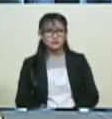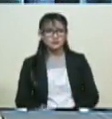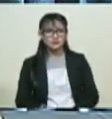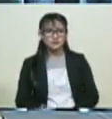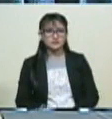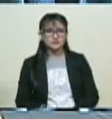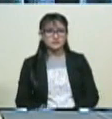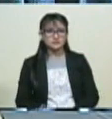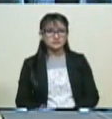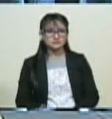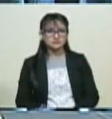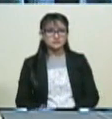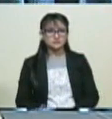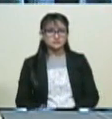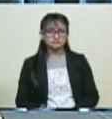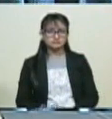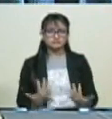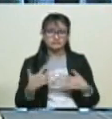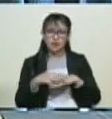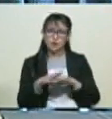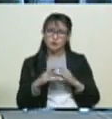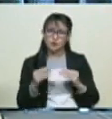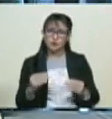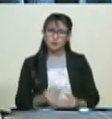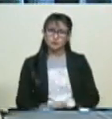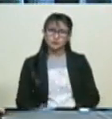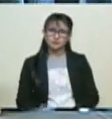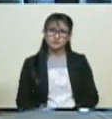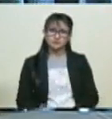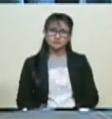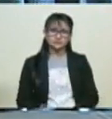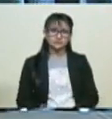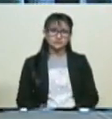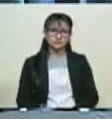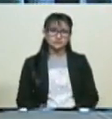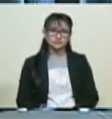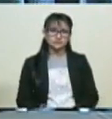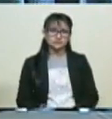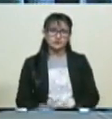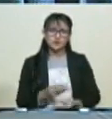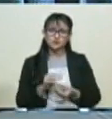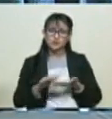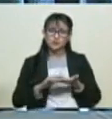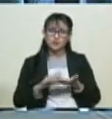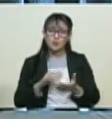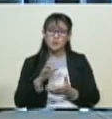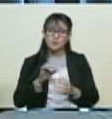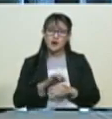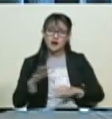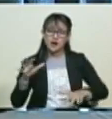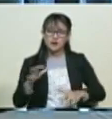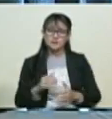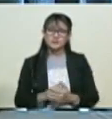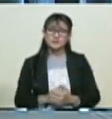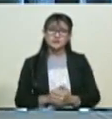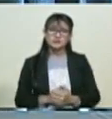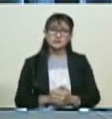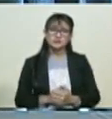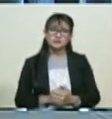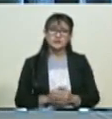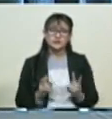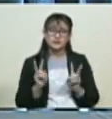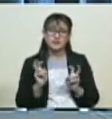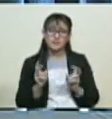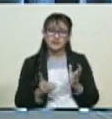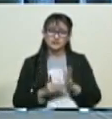entre todos y entre todas a los grandes problemas y a los grandes asuntos del desarrollo